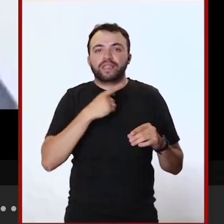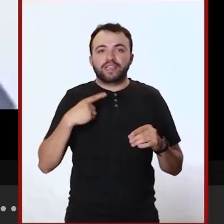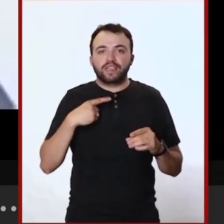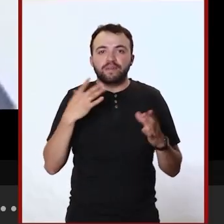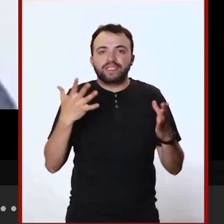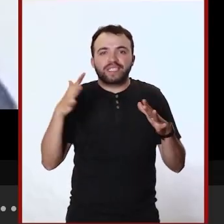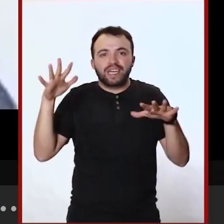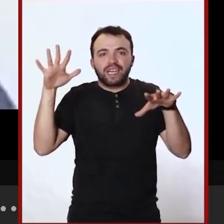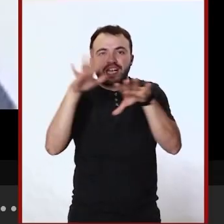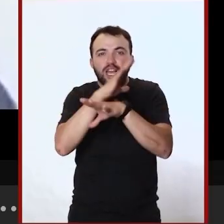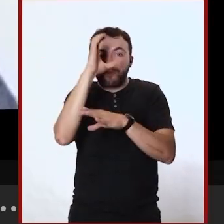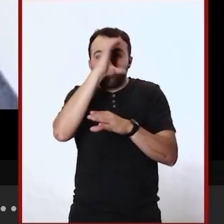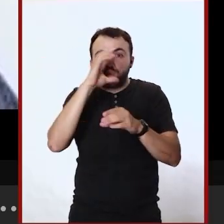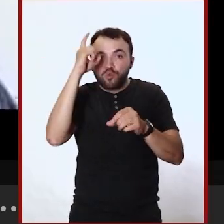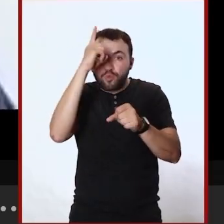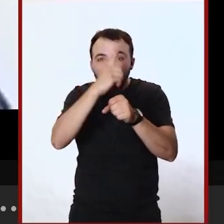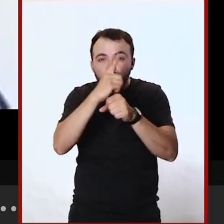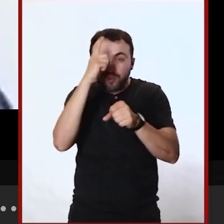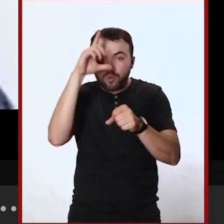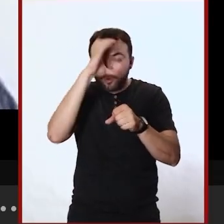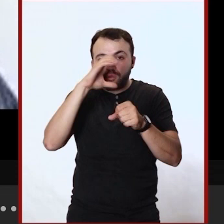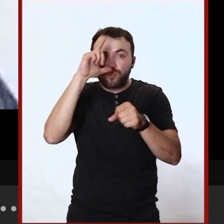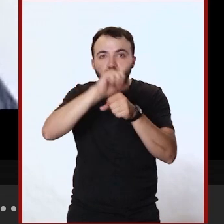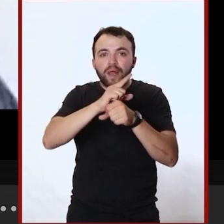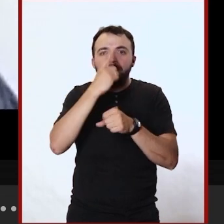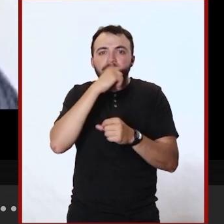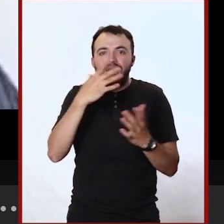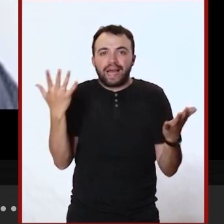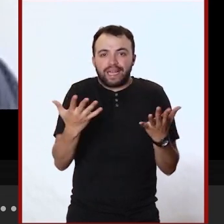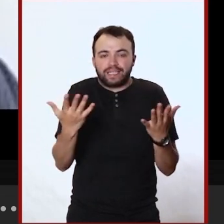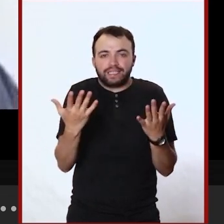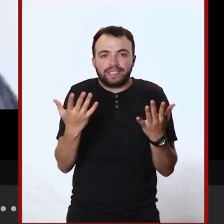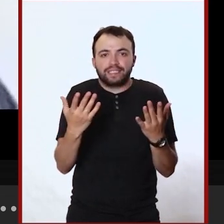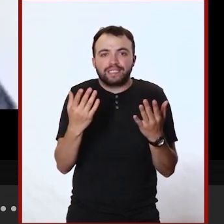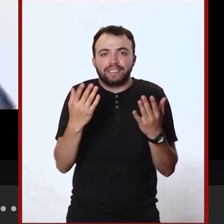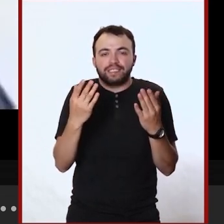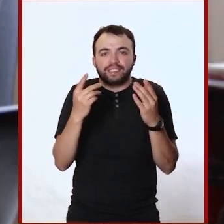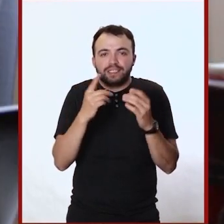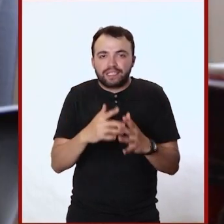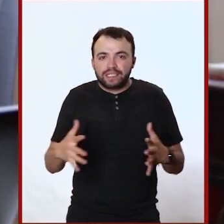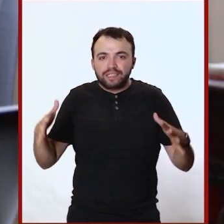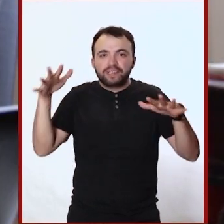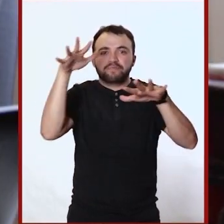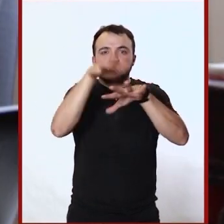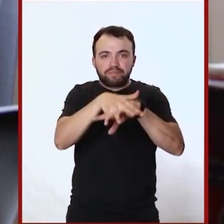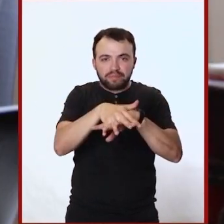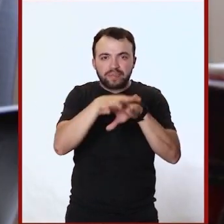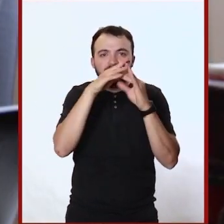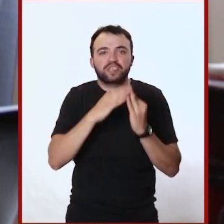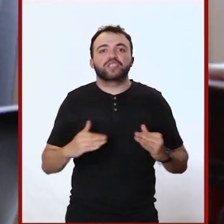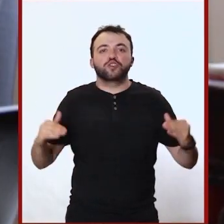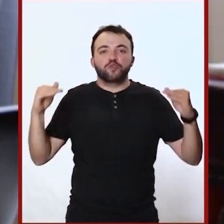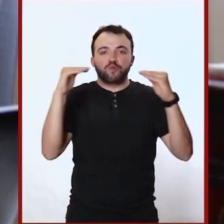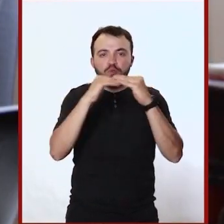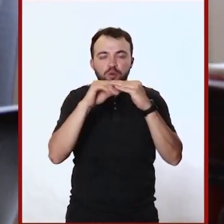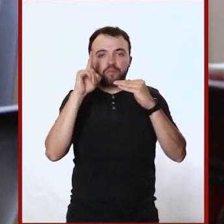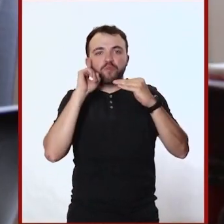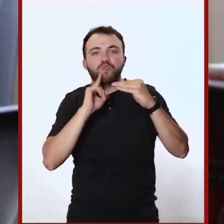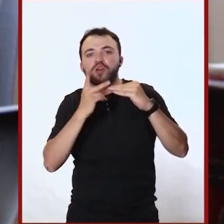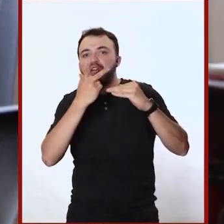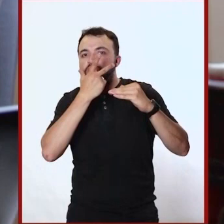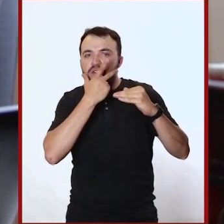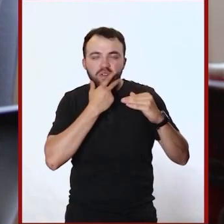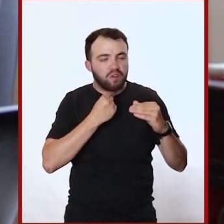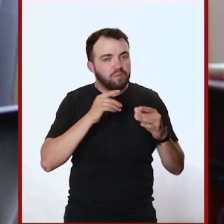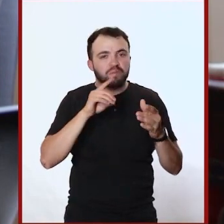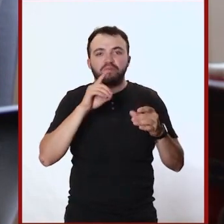tengamos acceso de una manera igualitaria a estos espacios laborales. Entonces, es un reto compartido que todos tenemos